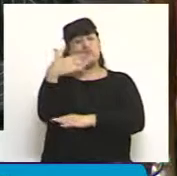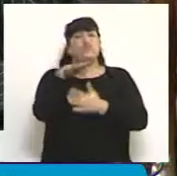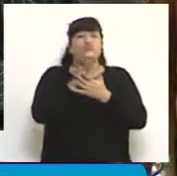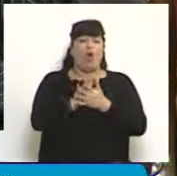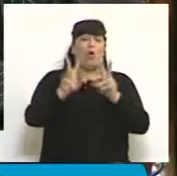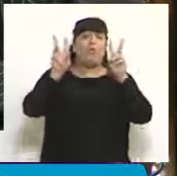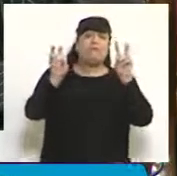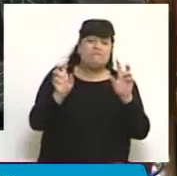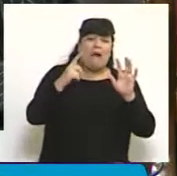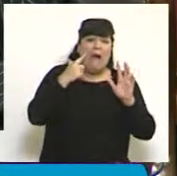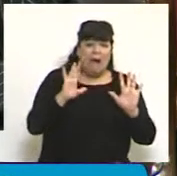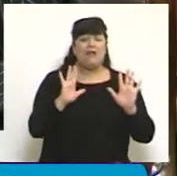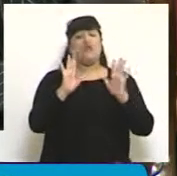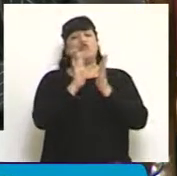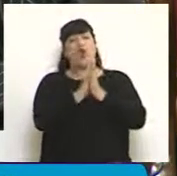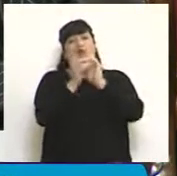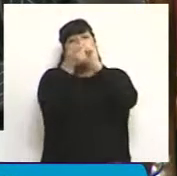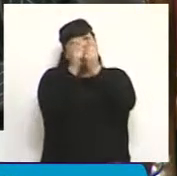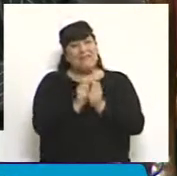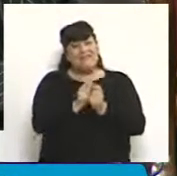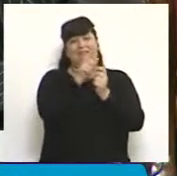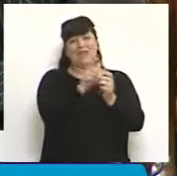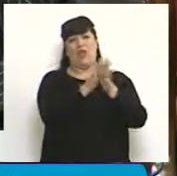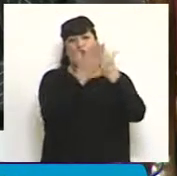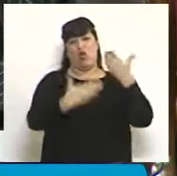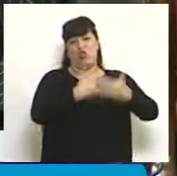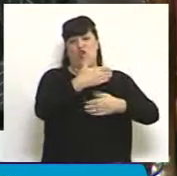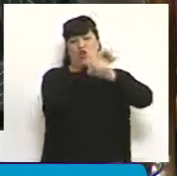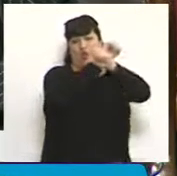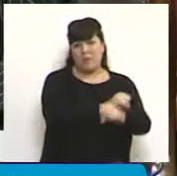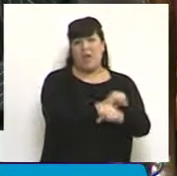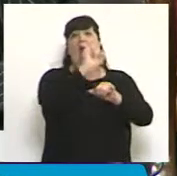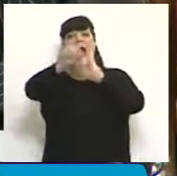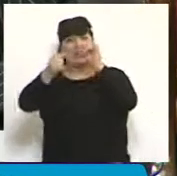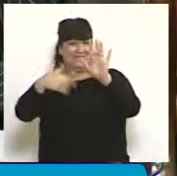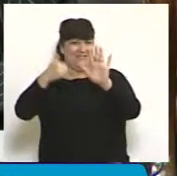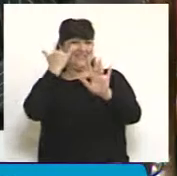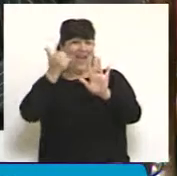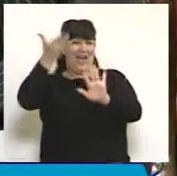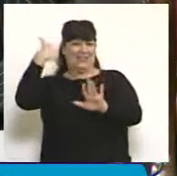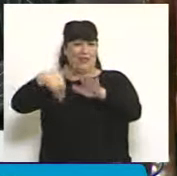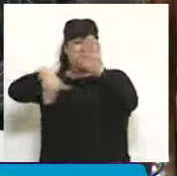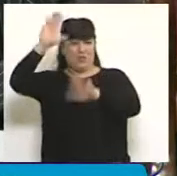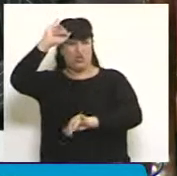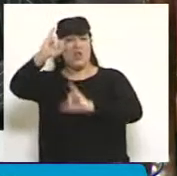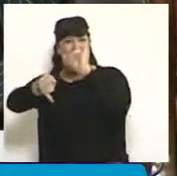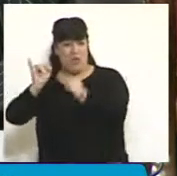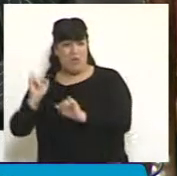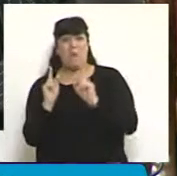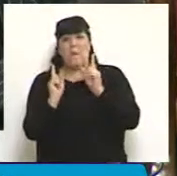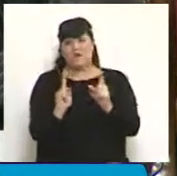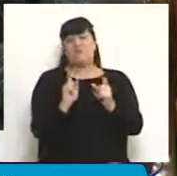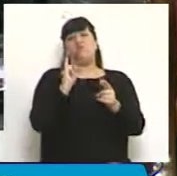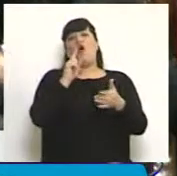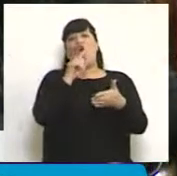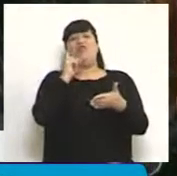supuestos de modificación del Código Penal planteados y aceptados en mayoría, así consta en el